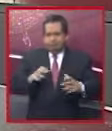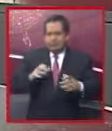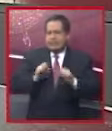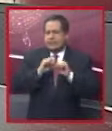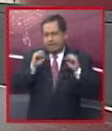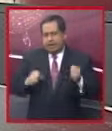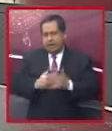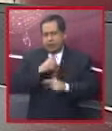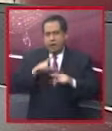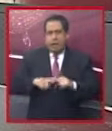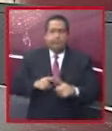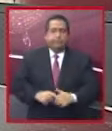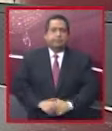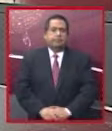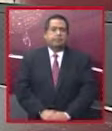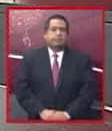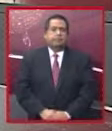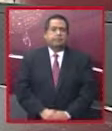Nacional Anticorrupción.